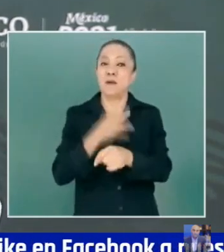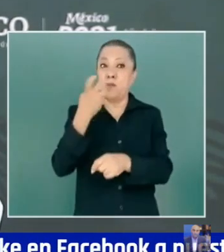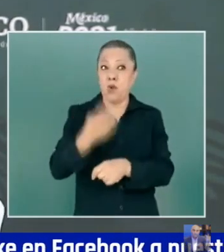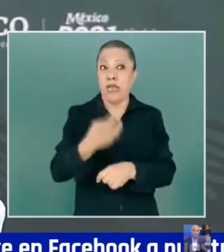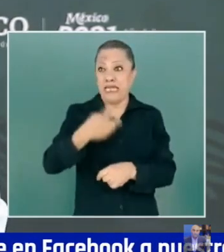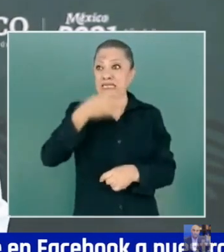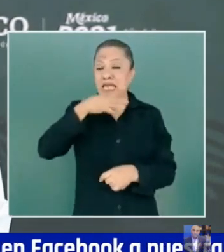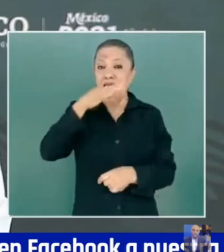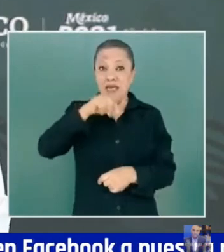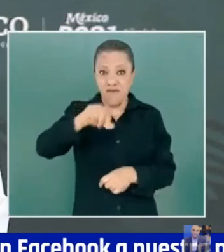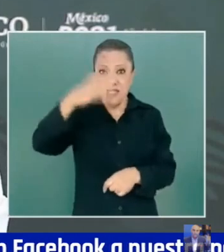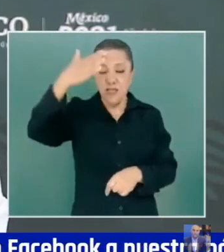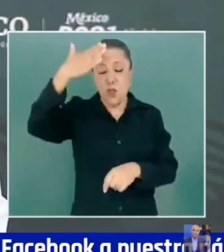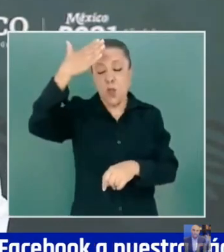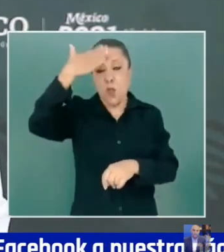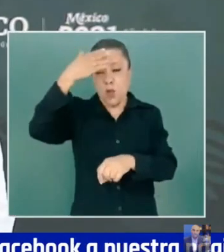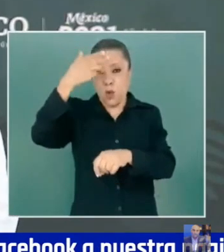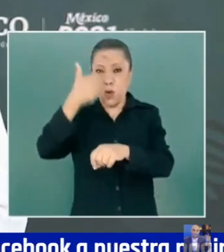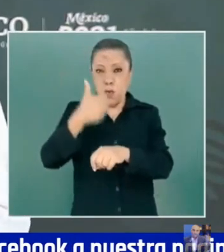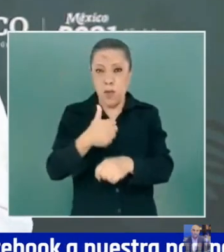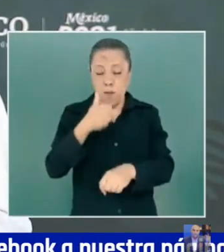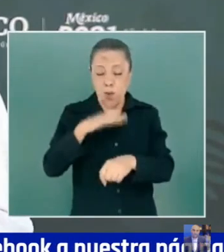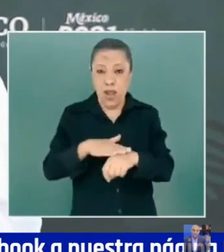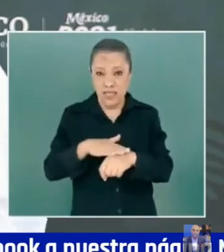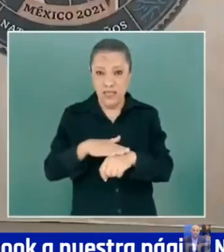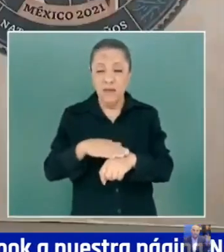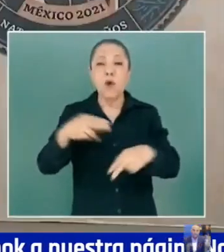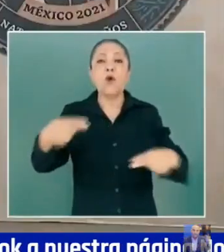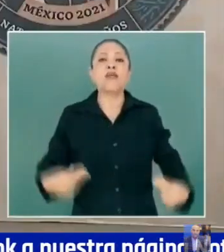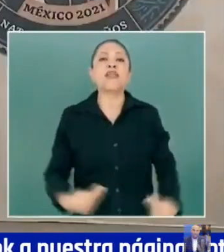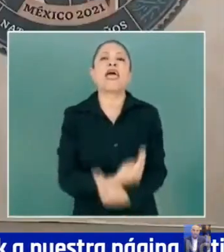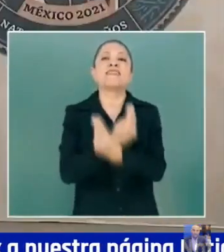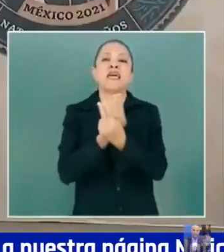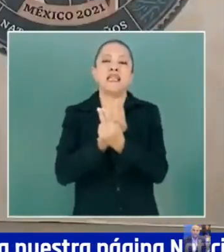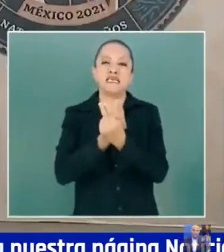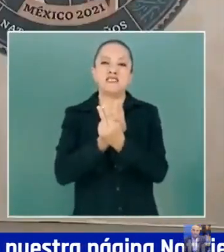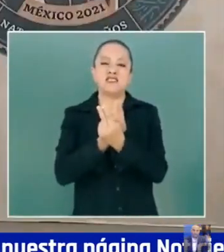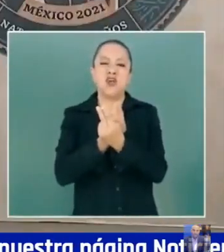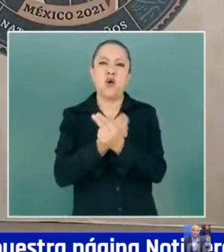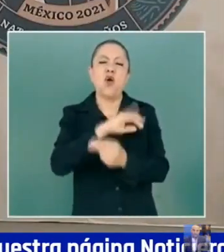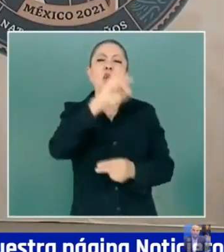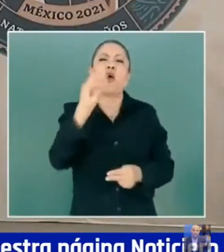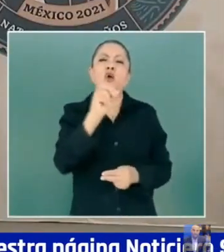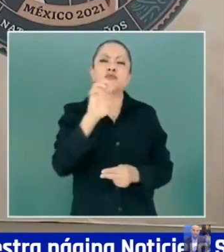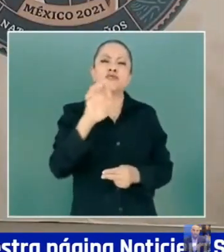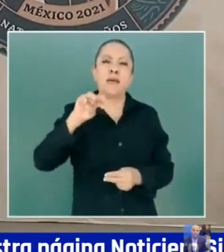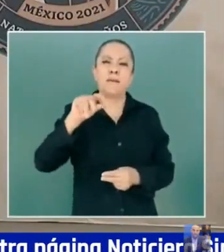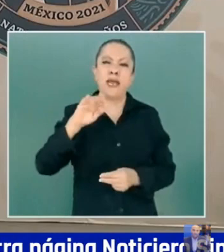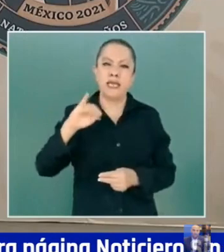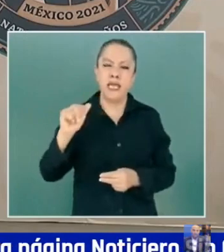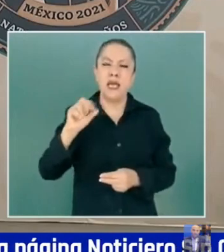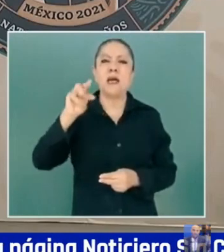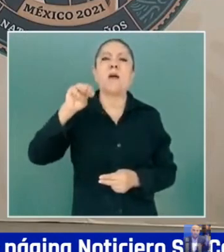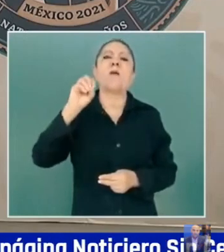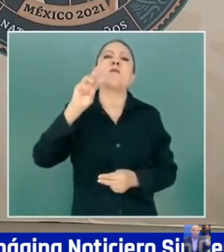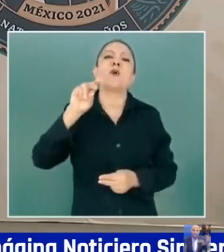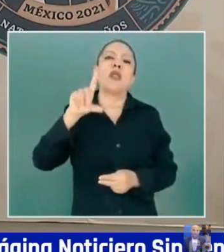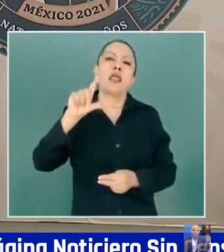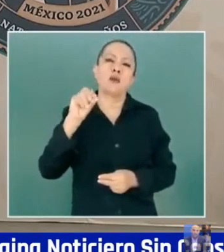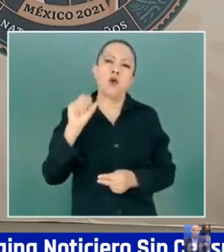evento conmemorativo del natalicio de José María Morelos y Pavón,